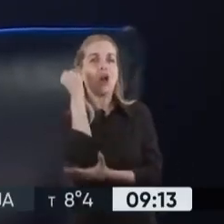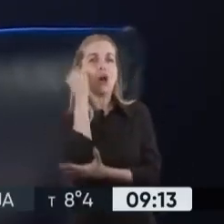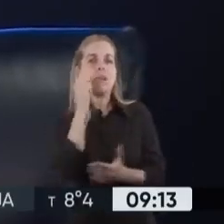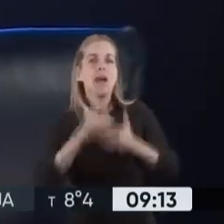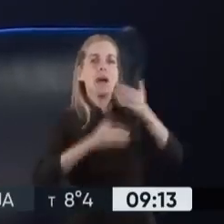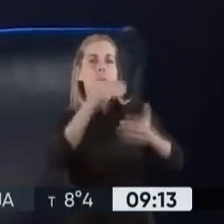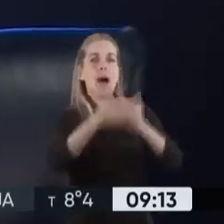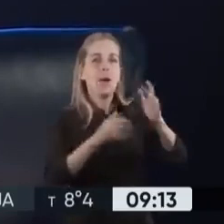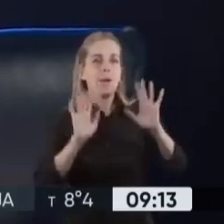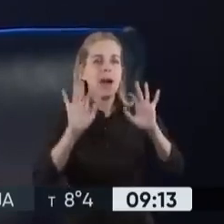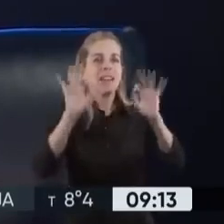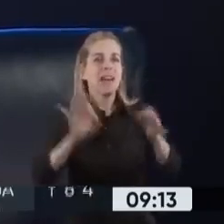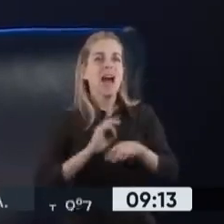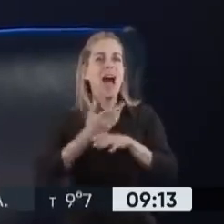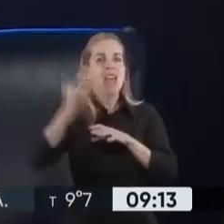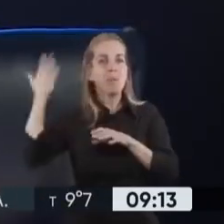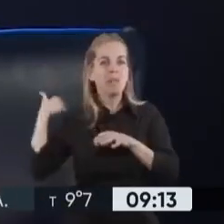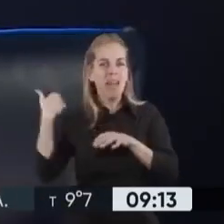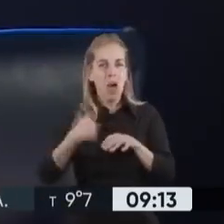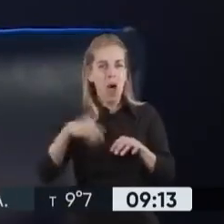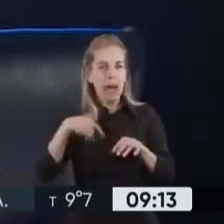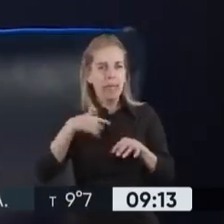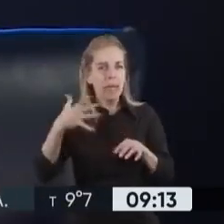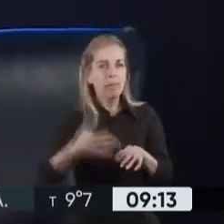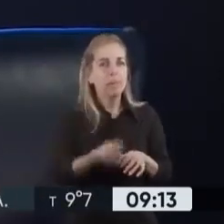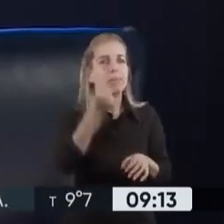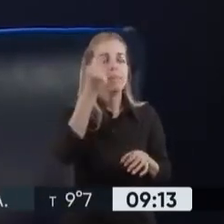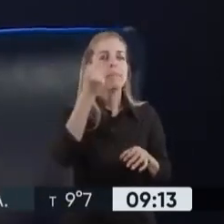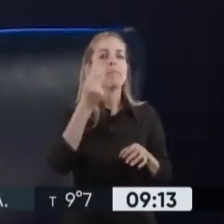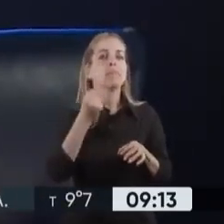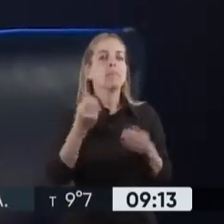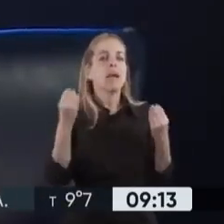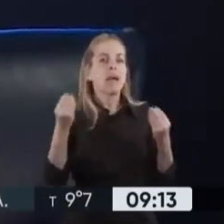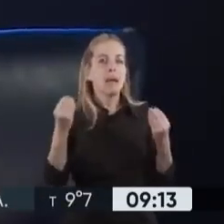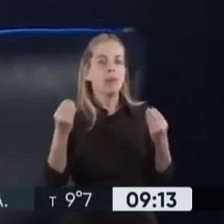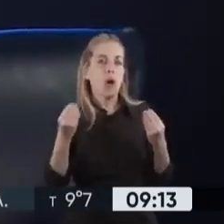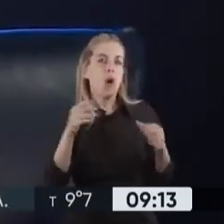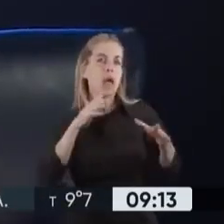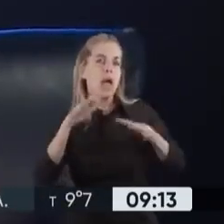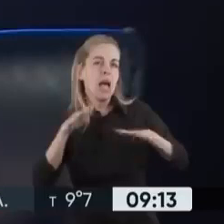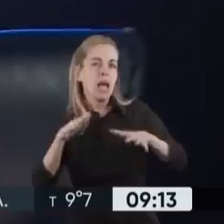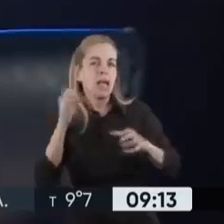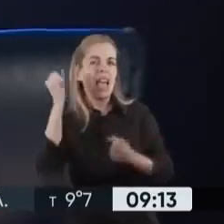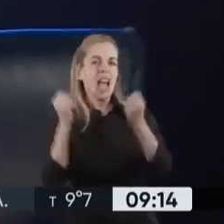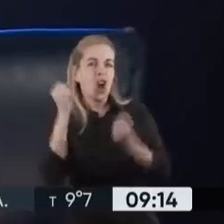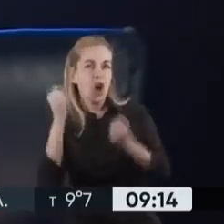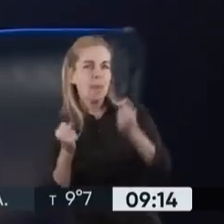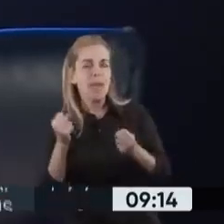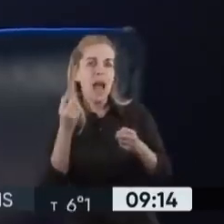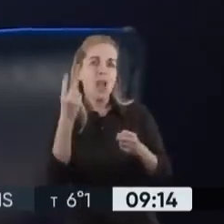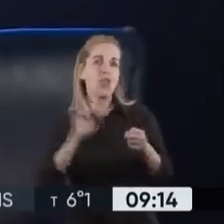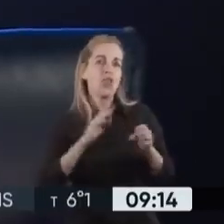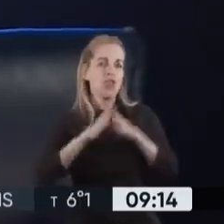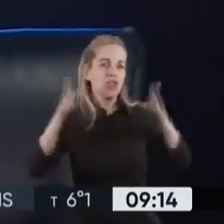saben el año pasado argentina logró recuperar logró revertir la caída de la actividad económica que tuvimos en el período de